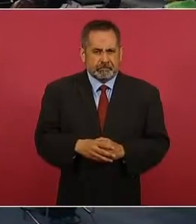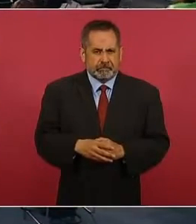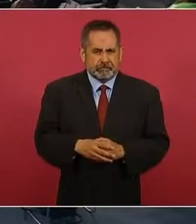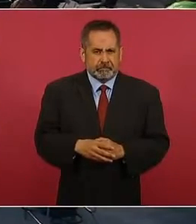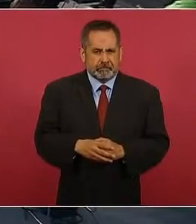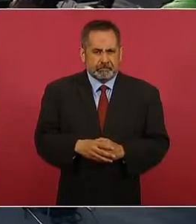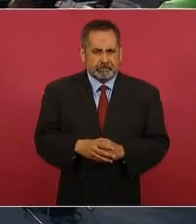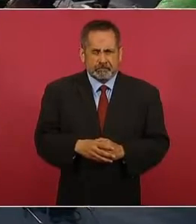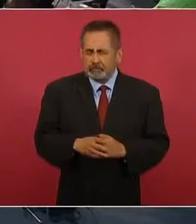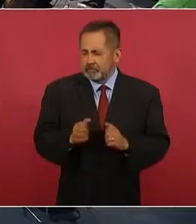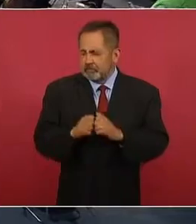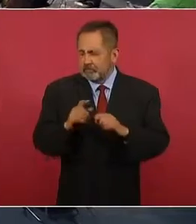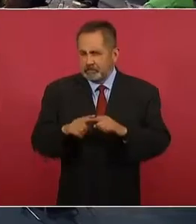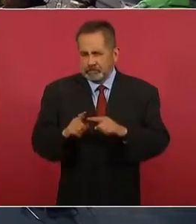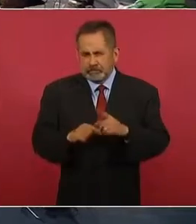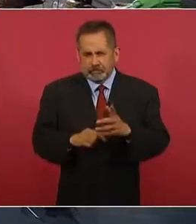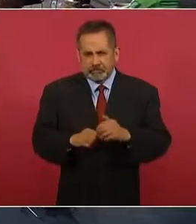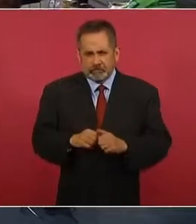¿Con quién?